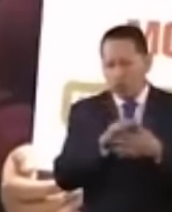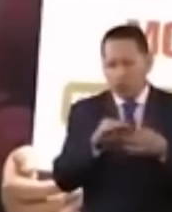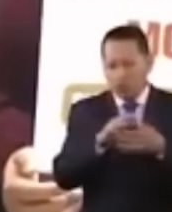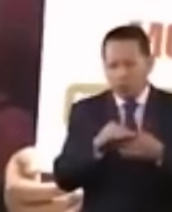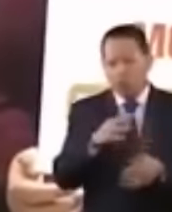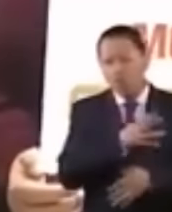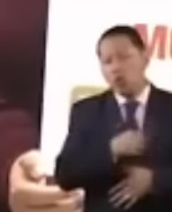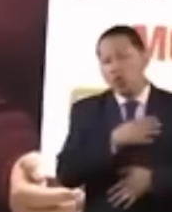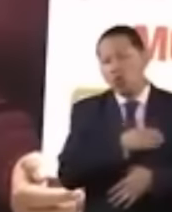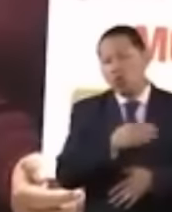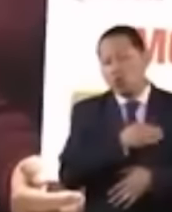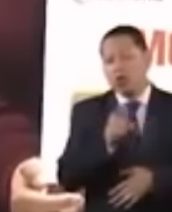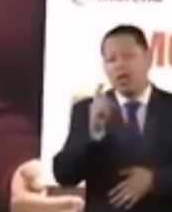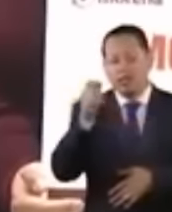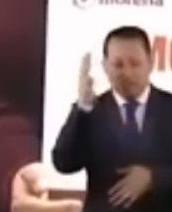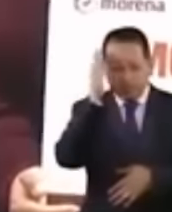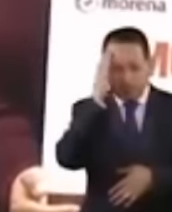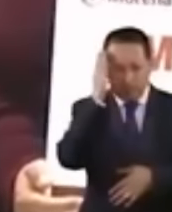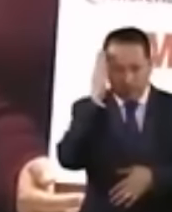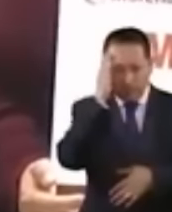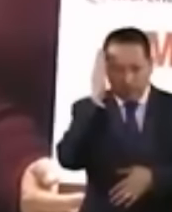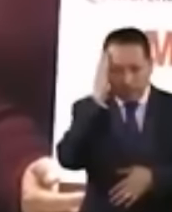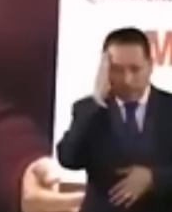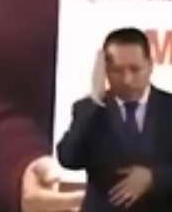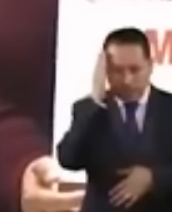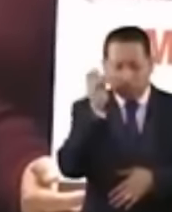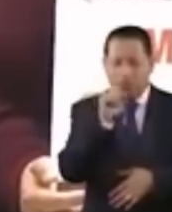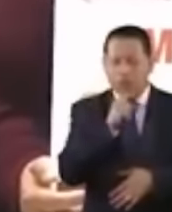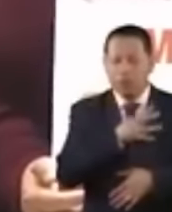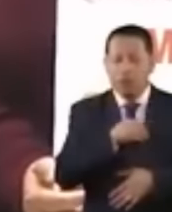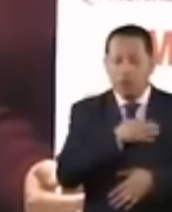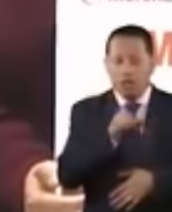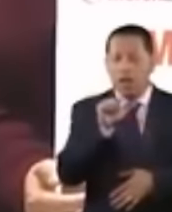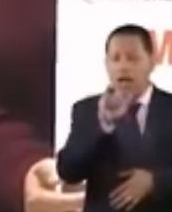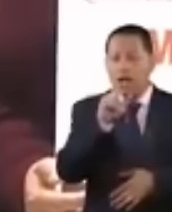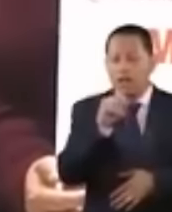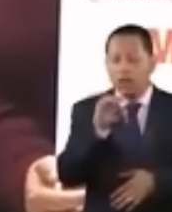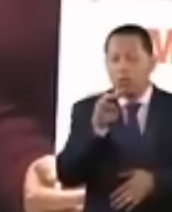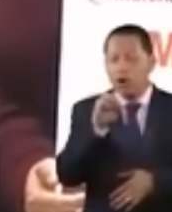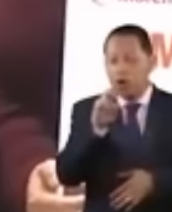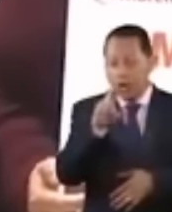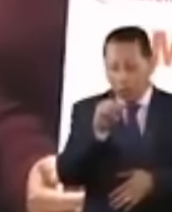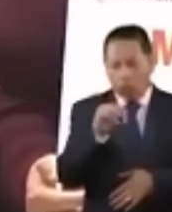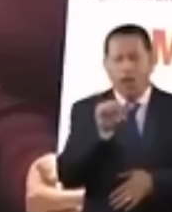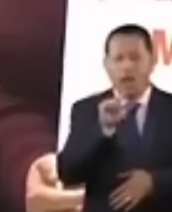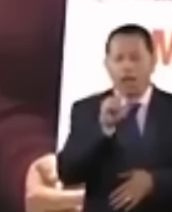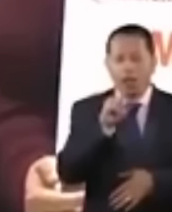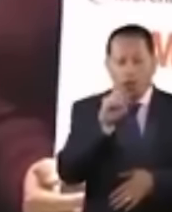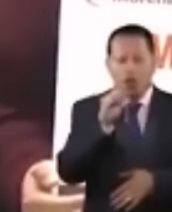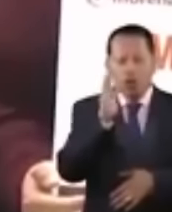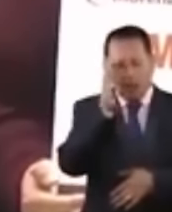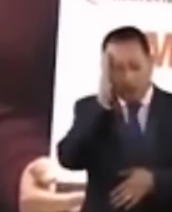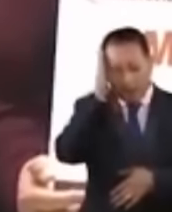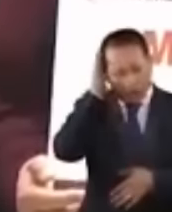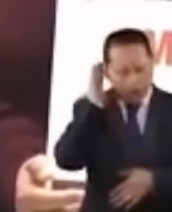hijo putativo del líder, del hijo de Alito Moreno. De Alito Moreno, no, porque es